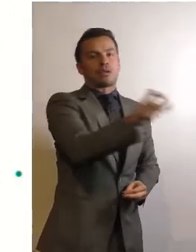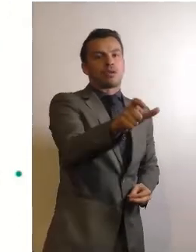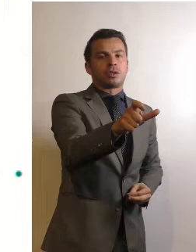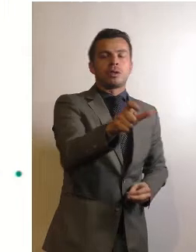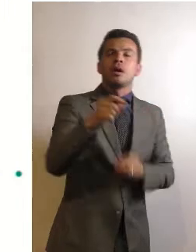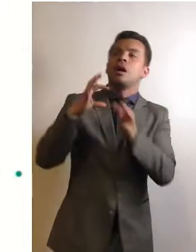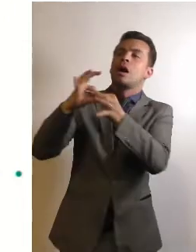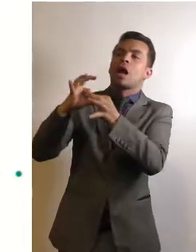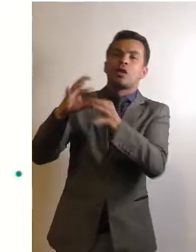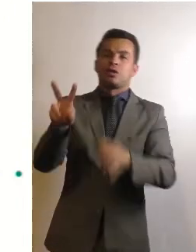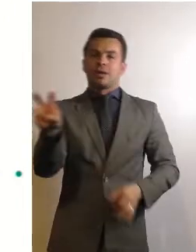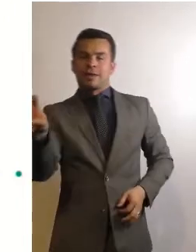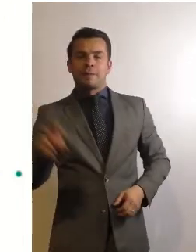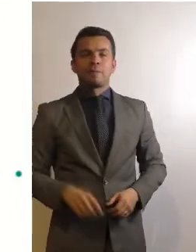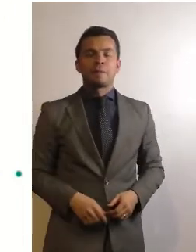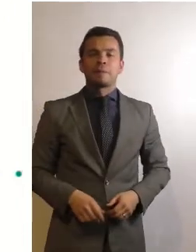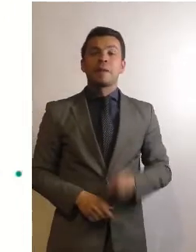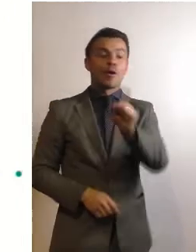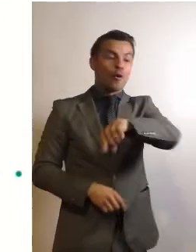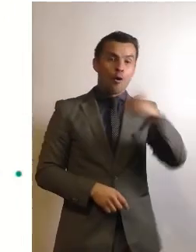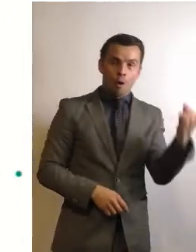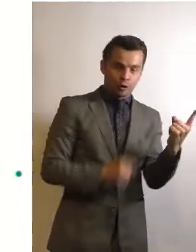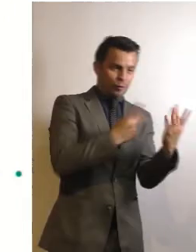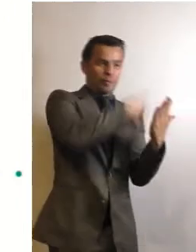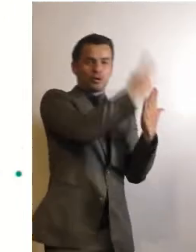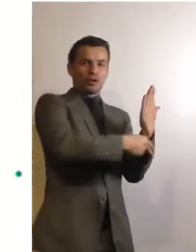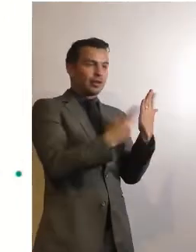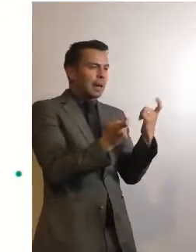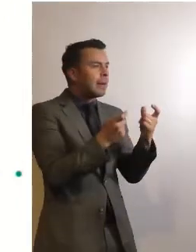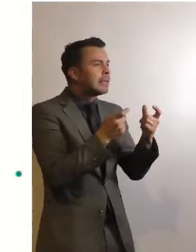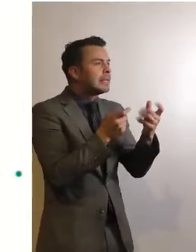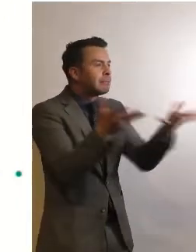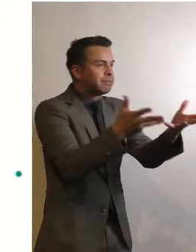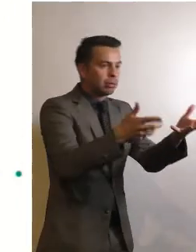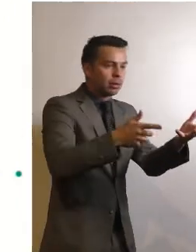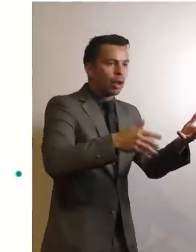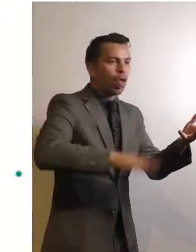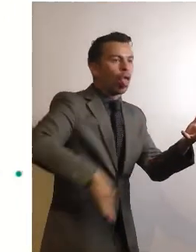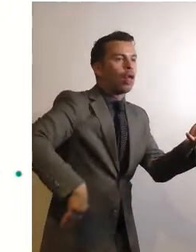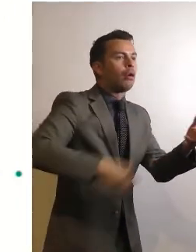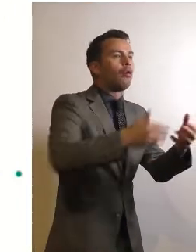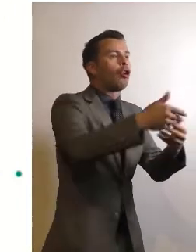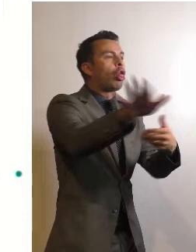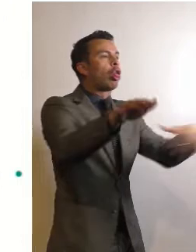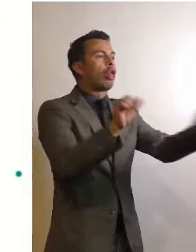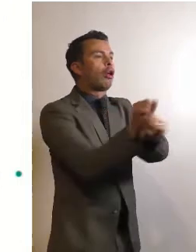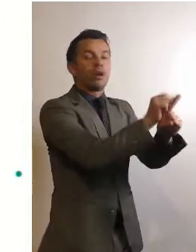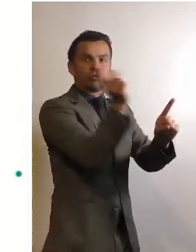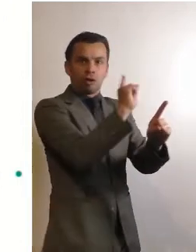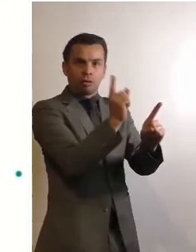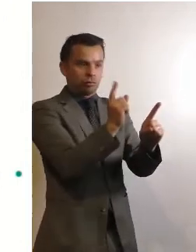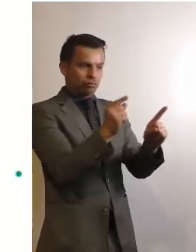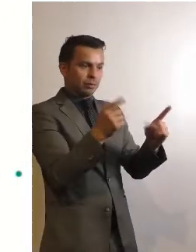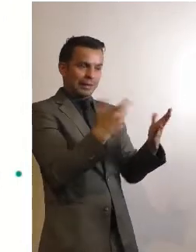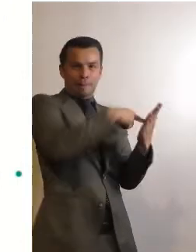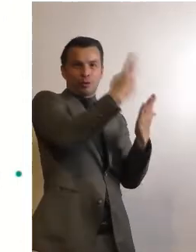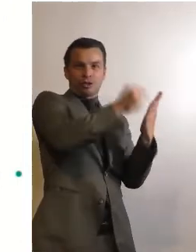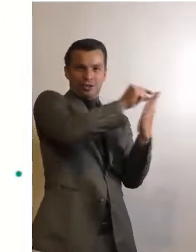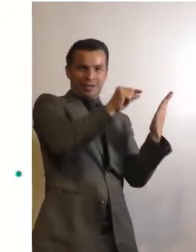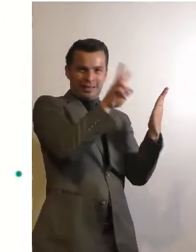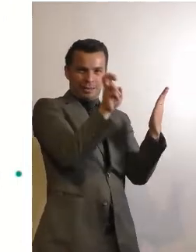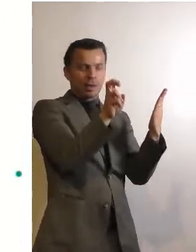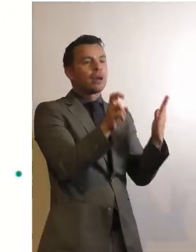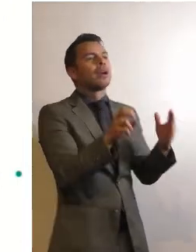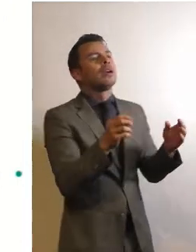de Objetivos de Desarrollo Sostenible para No Dejar a Nadie Atrás, ha impactado 5.645 personas con